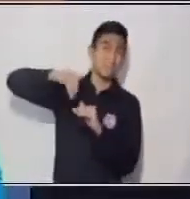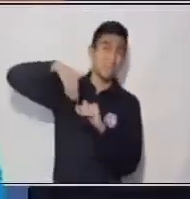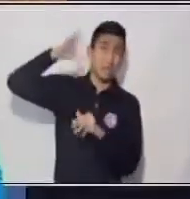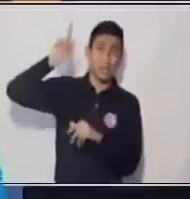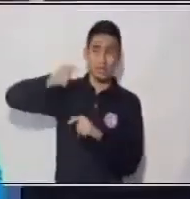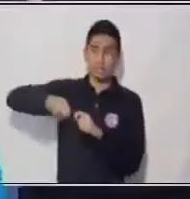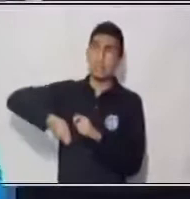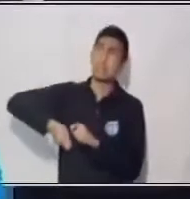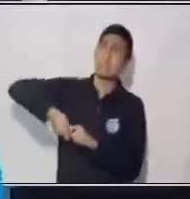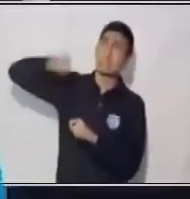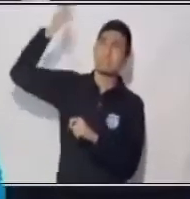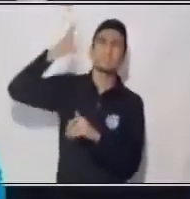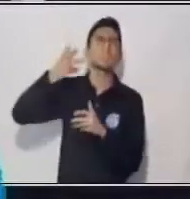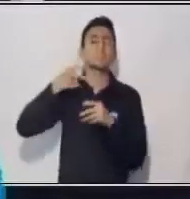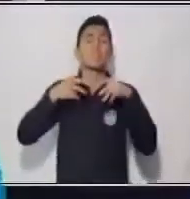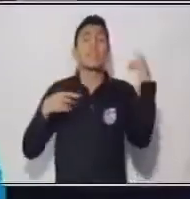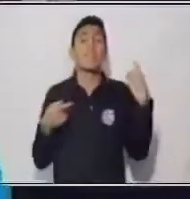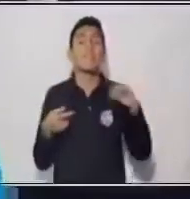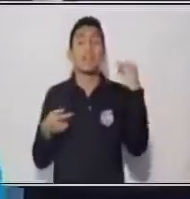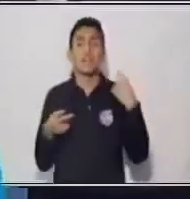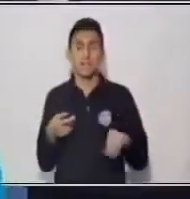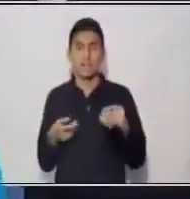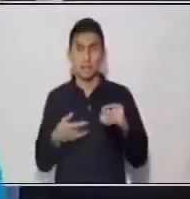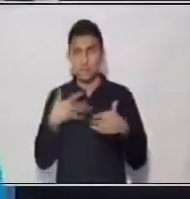que alcanzó con la velocidad